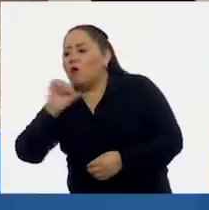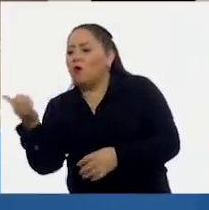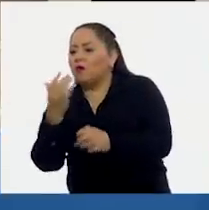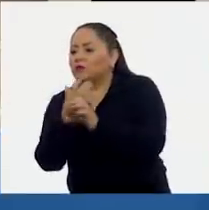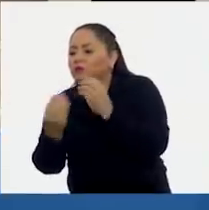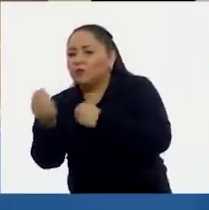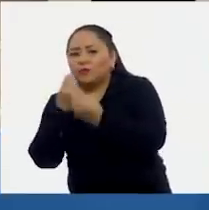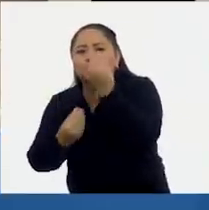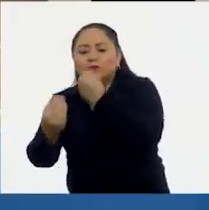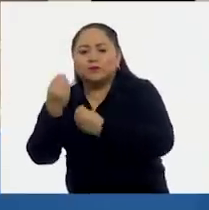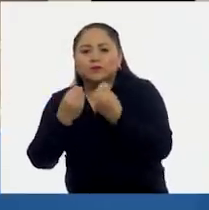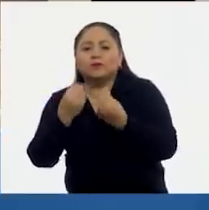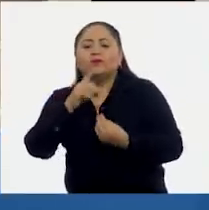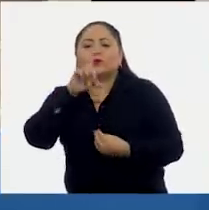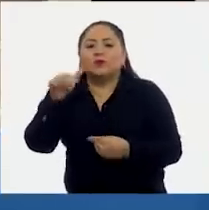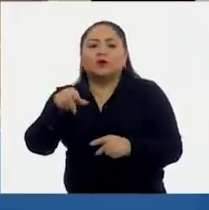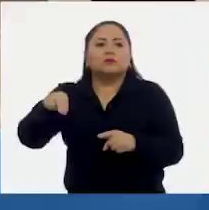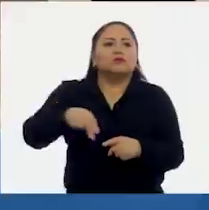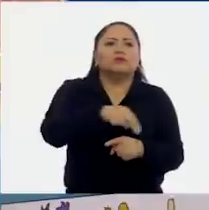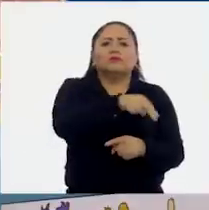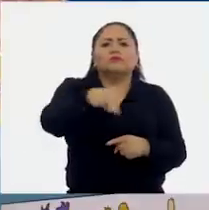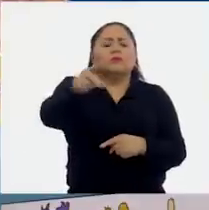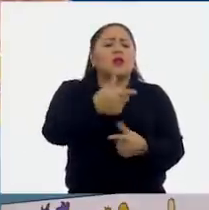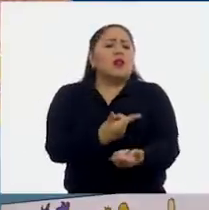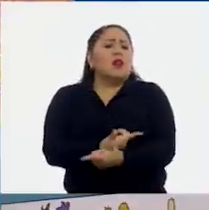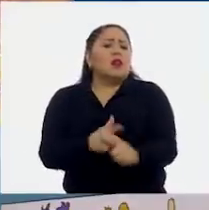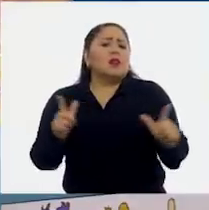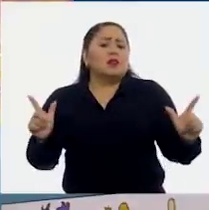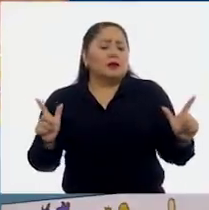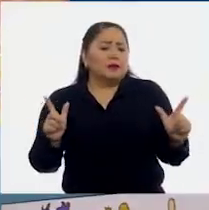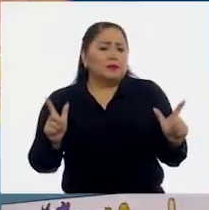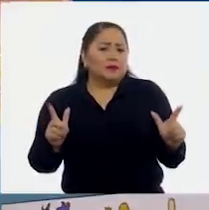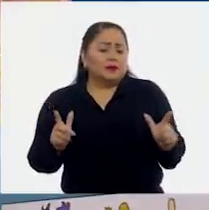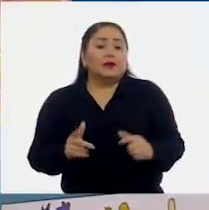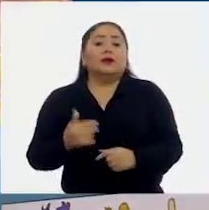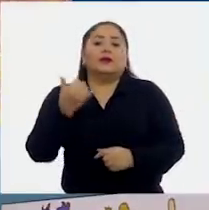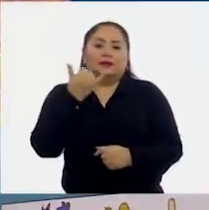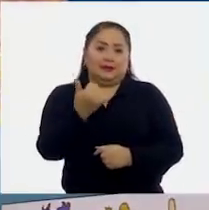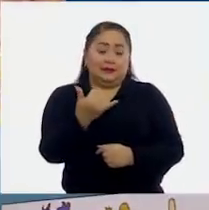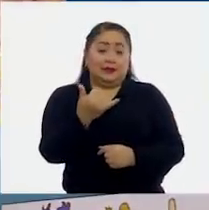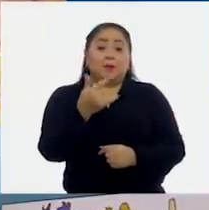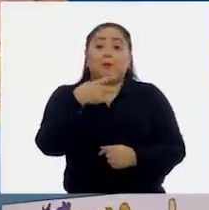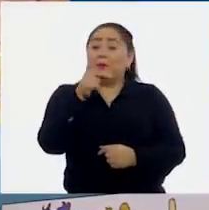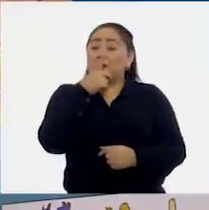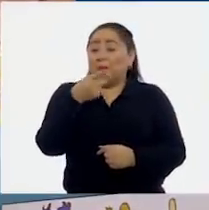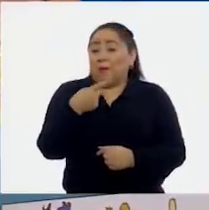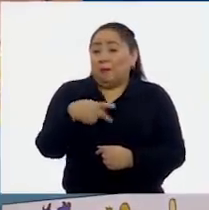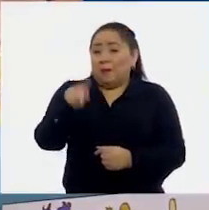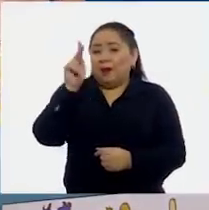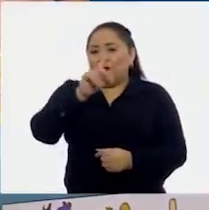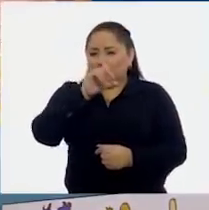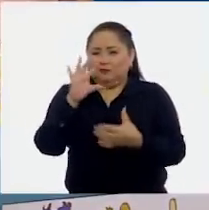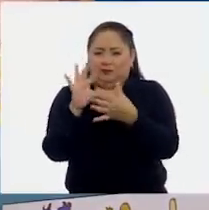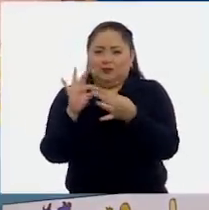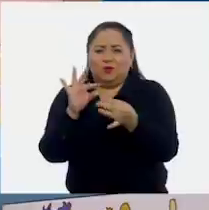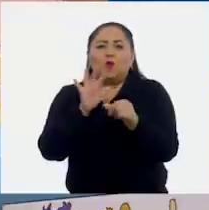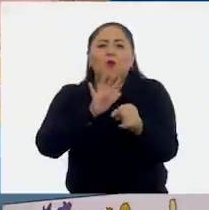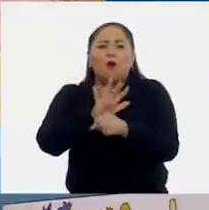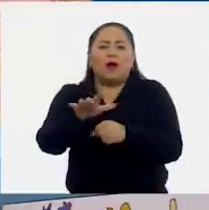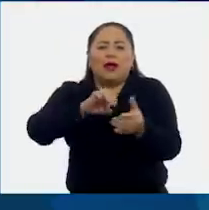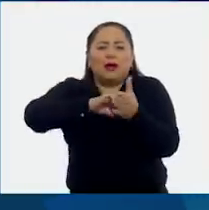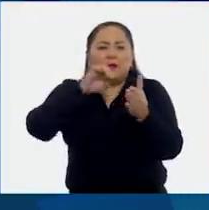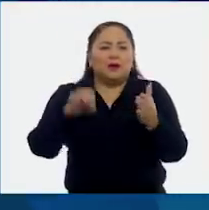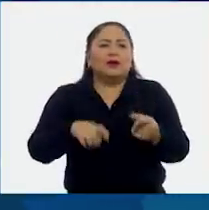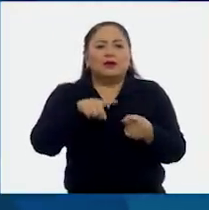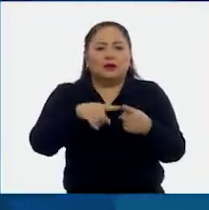organismos y se desplazan libremente. Hace rato ya dijimos muchos, pero vamos a mencionar los que tenemos aquí de ejemplo,